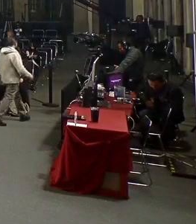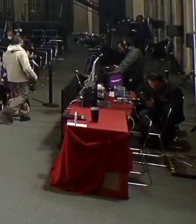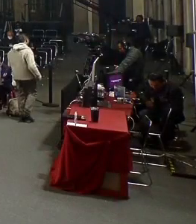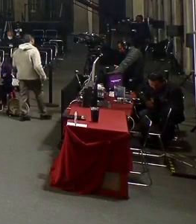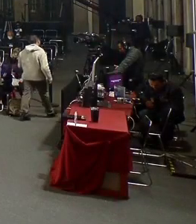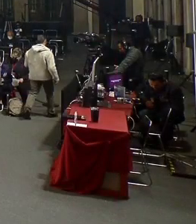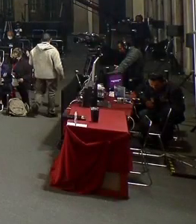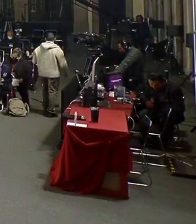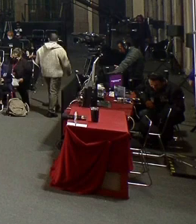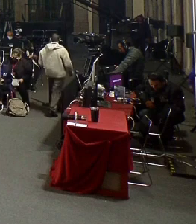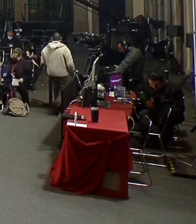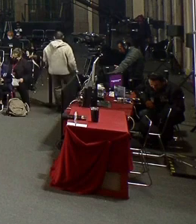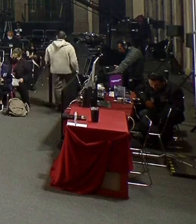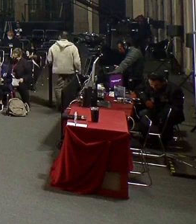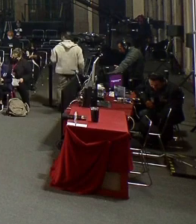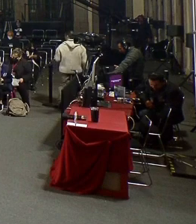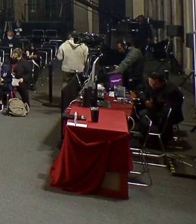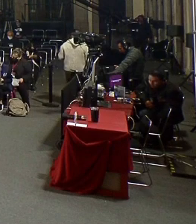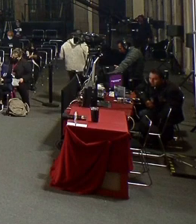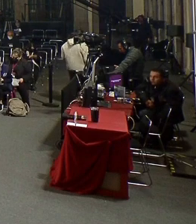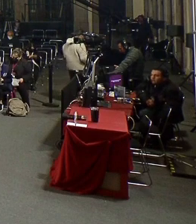Nacional Electoral.